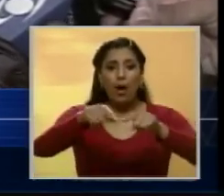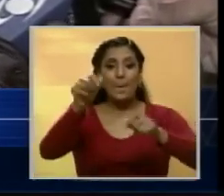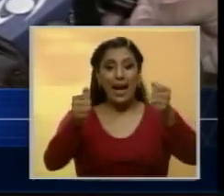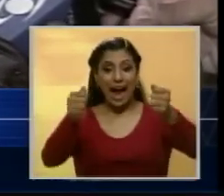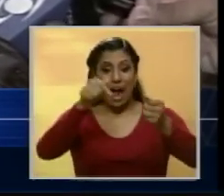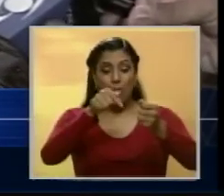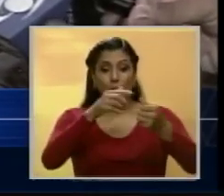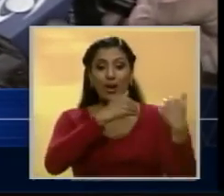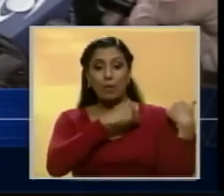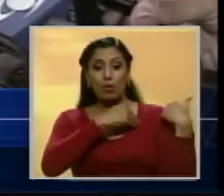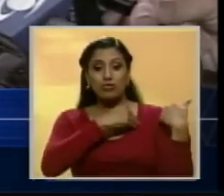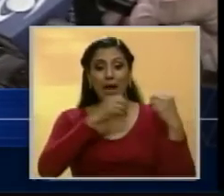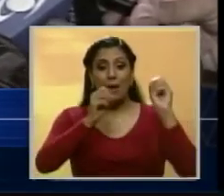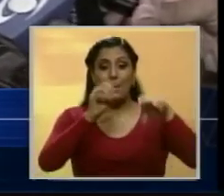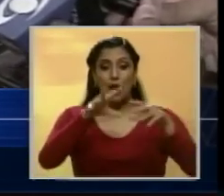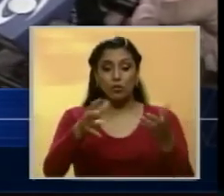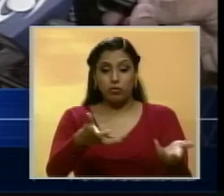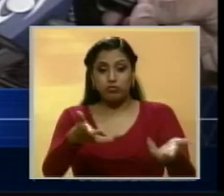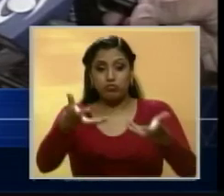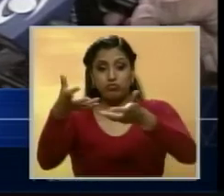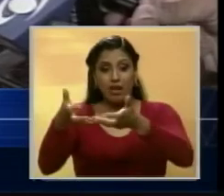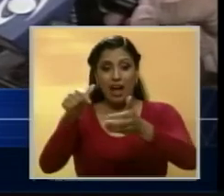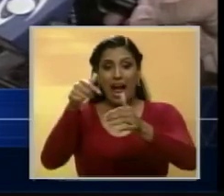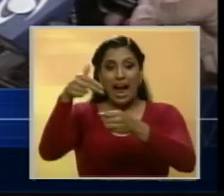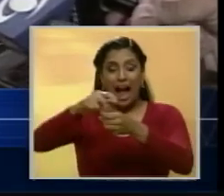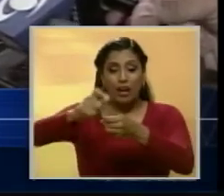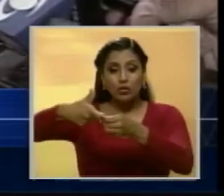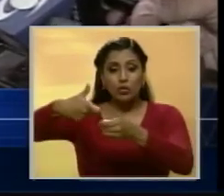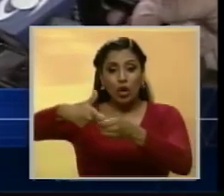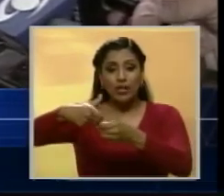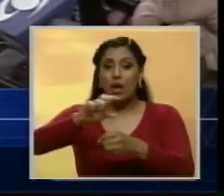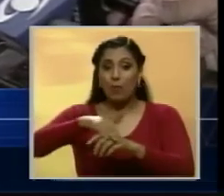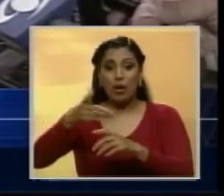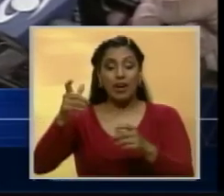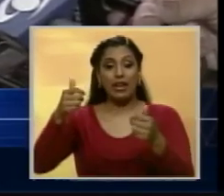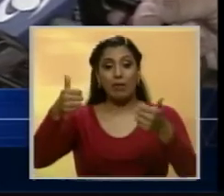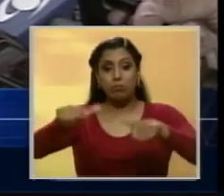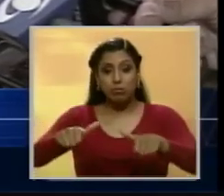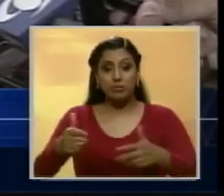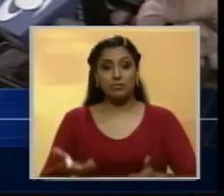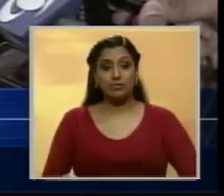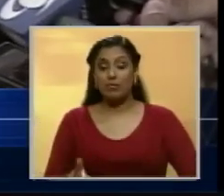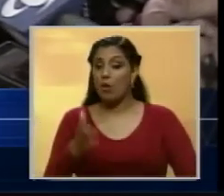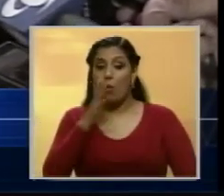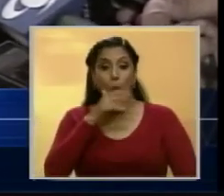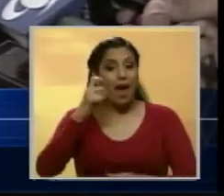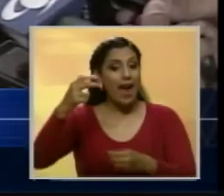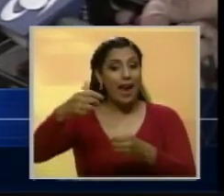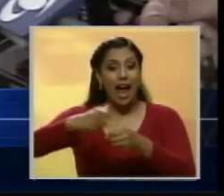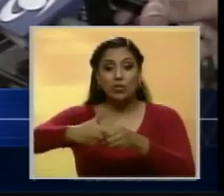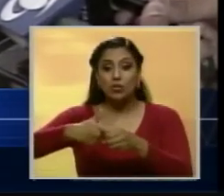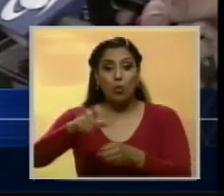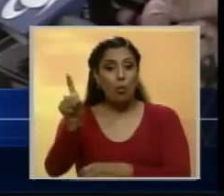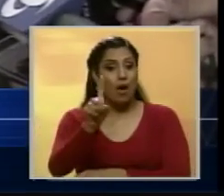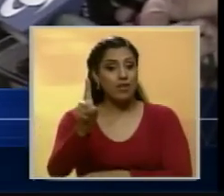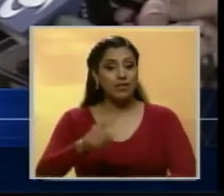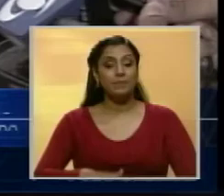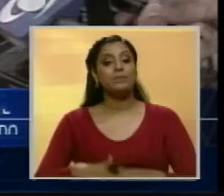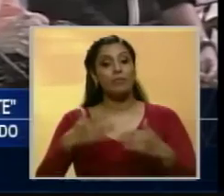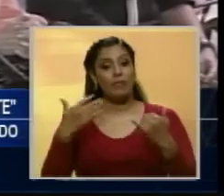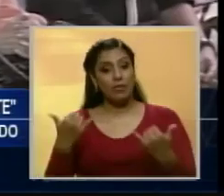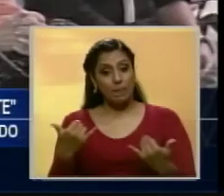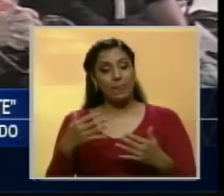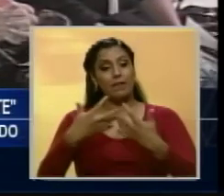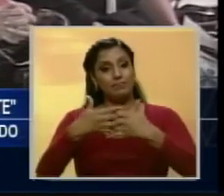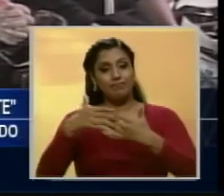los camiones compactadores nuestros colocan el gasoil, porque nuestros camiones se van a la Rita, porque no hay gasoil. Rechazó que el sector